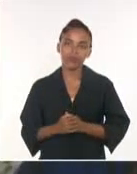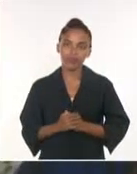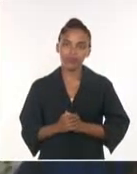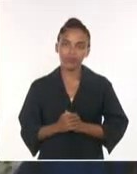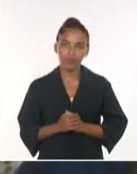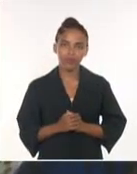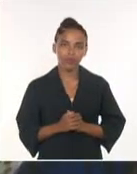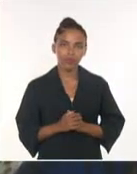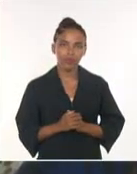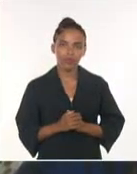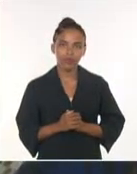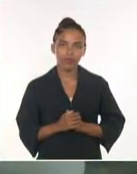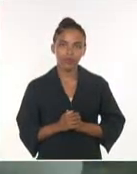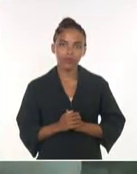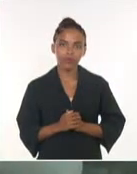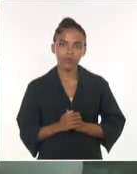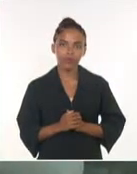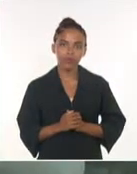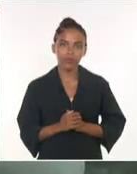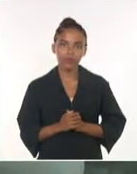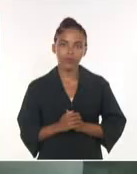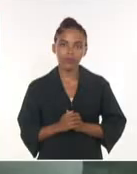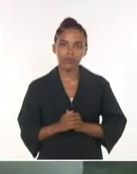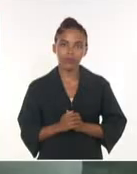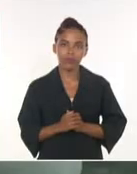Desde Las Tunas, Gianni López Brito, Canal Cubano de Noticias.